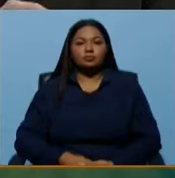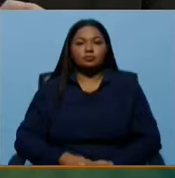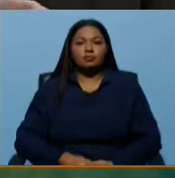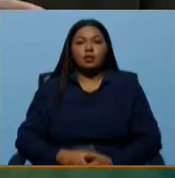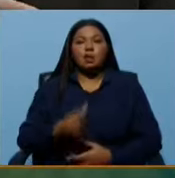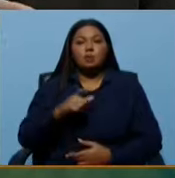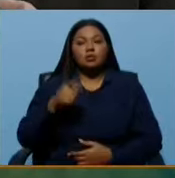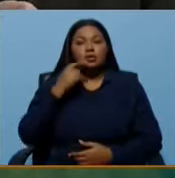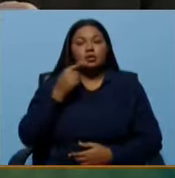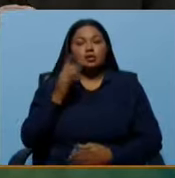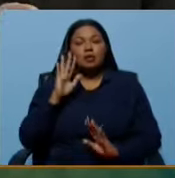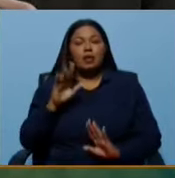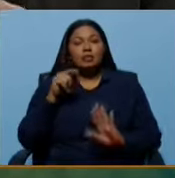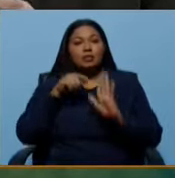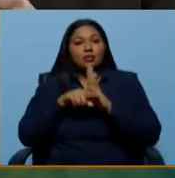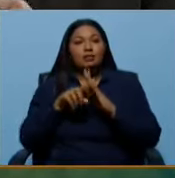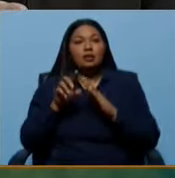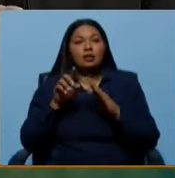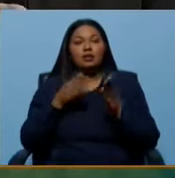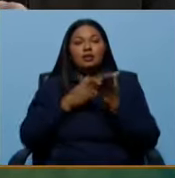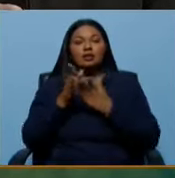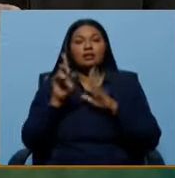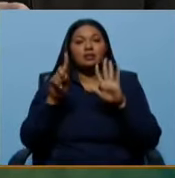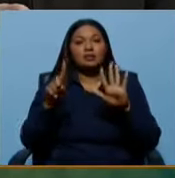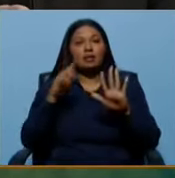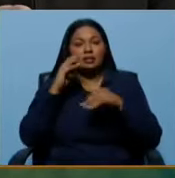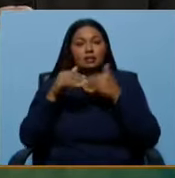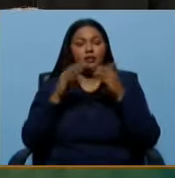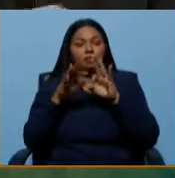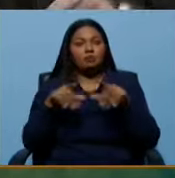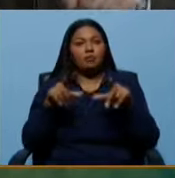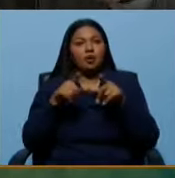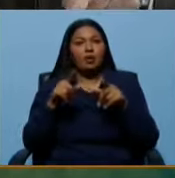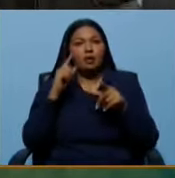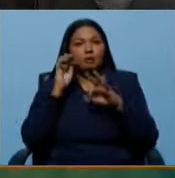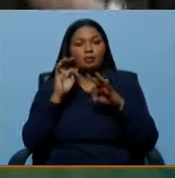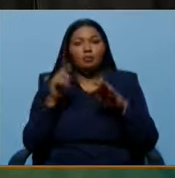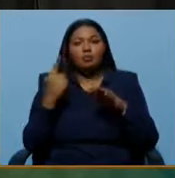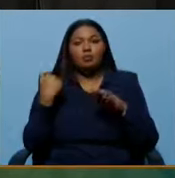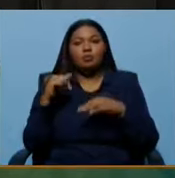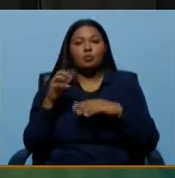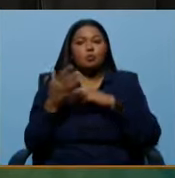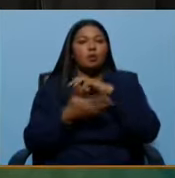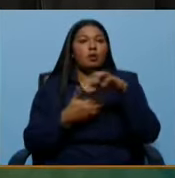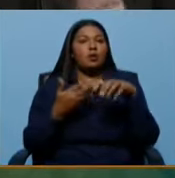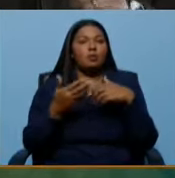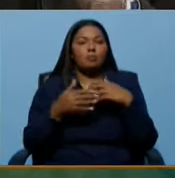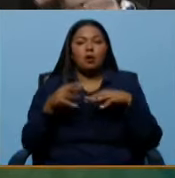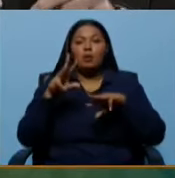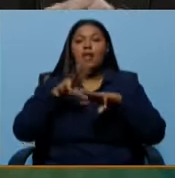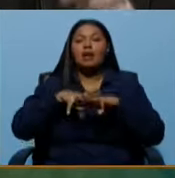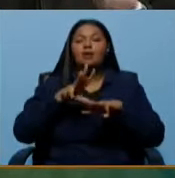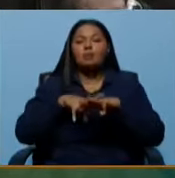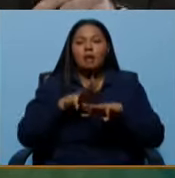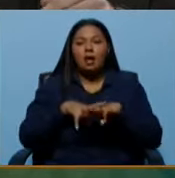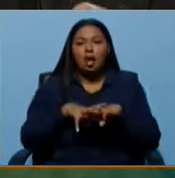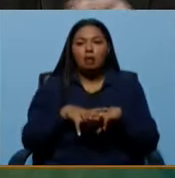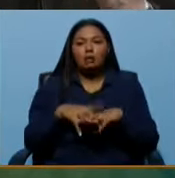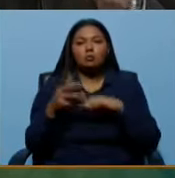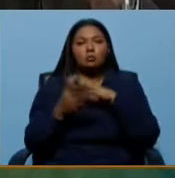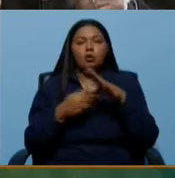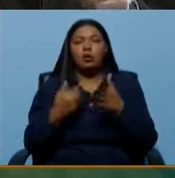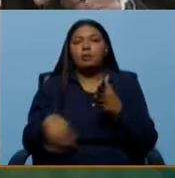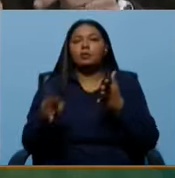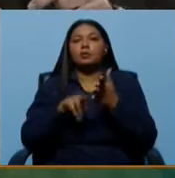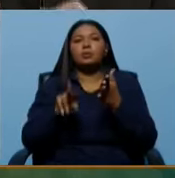mira, dentro de la línea 6, que corresponde a la ecología y el derecho a la ciudad, yo tengo un problema con la quebrada. Y ese problema de la quebrada es recurrente, y